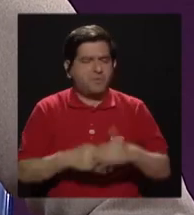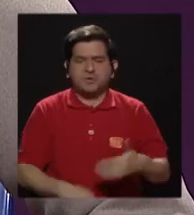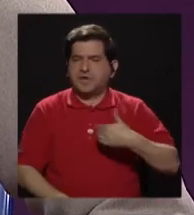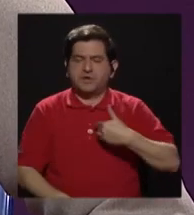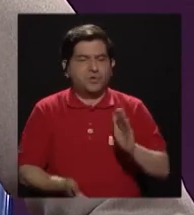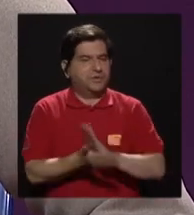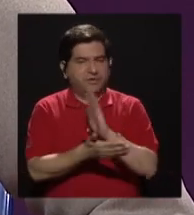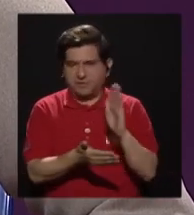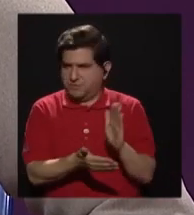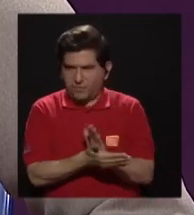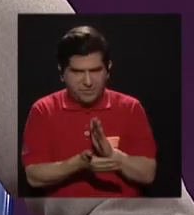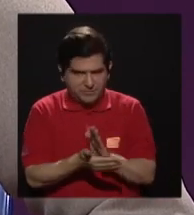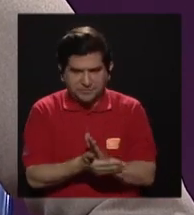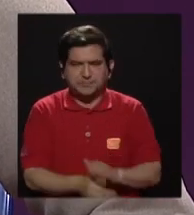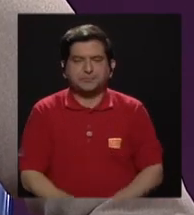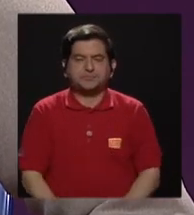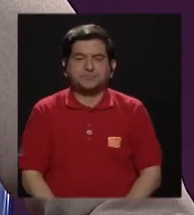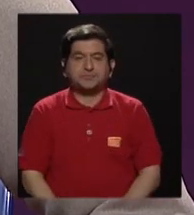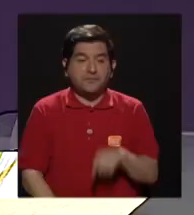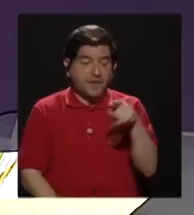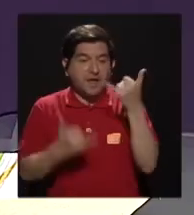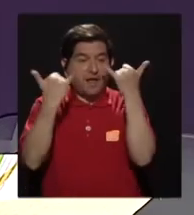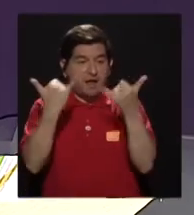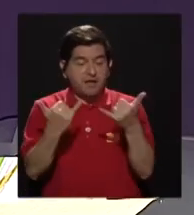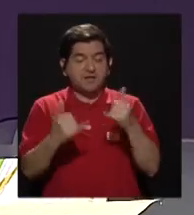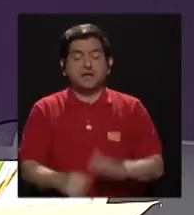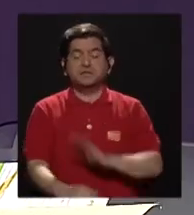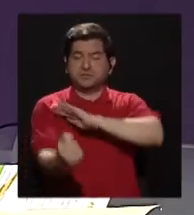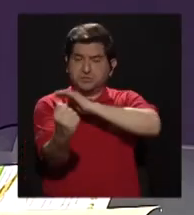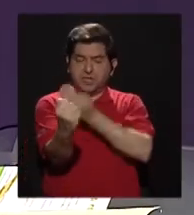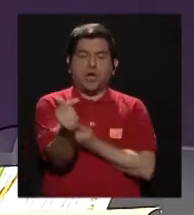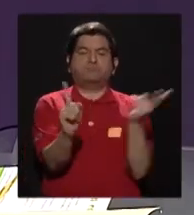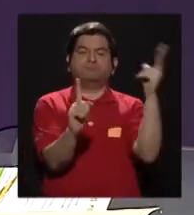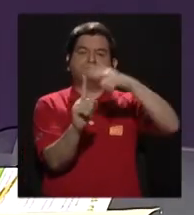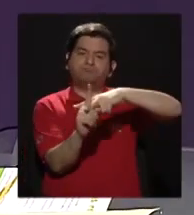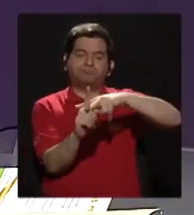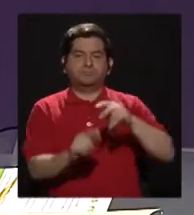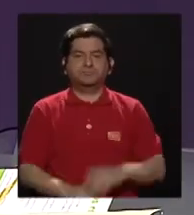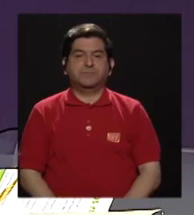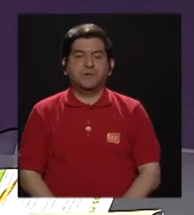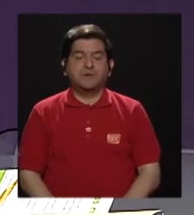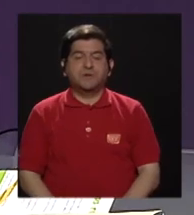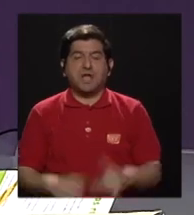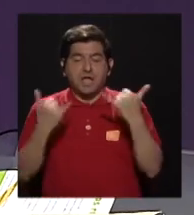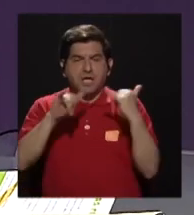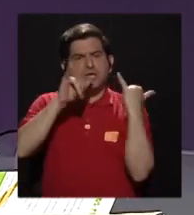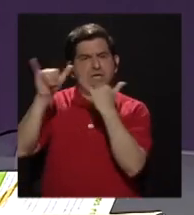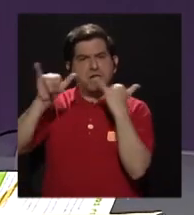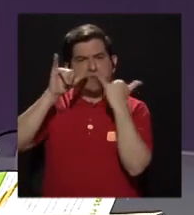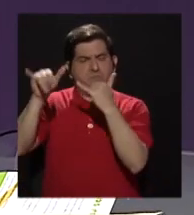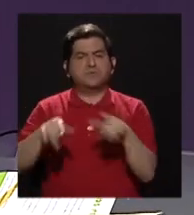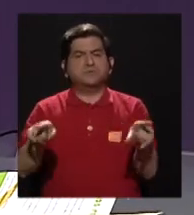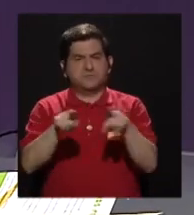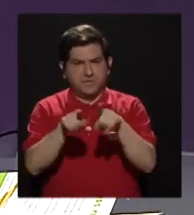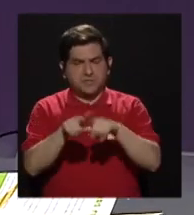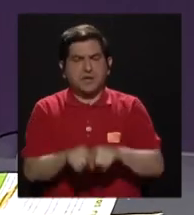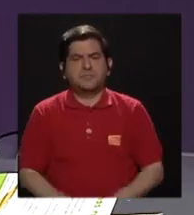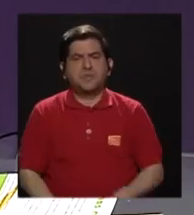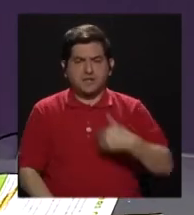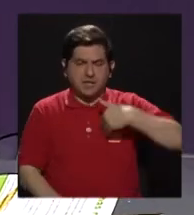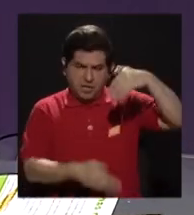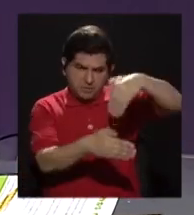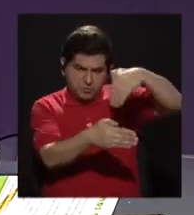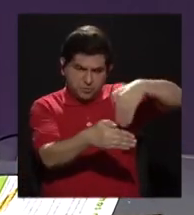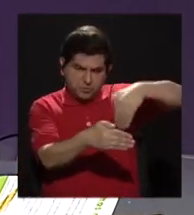tengan un documento. Entonces, sí, ellas ya se han ido empoderando y ya hay más demandas, porque llevamos también un archivo de